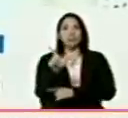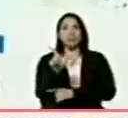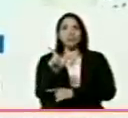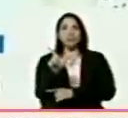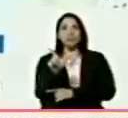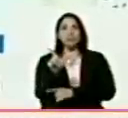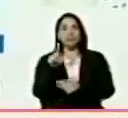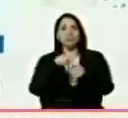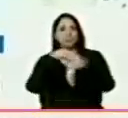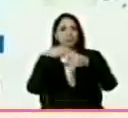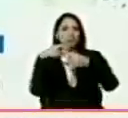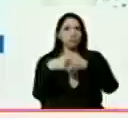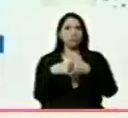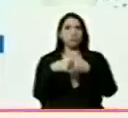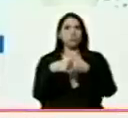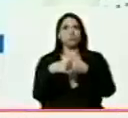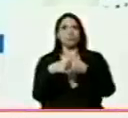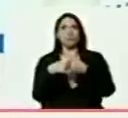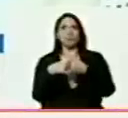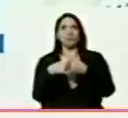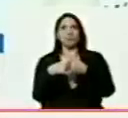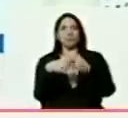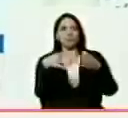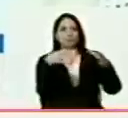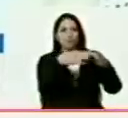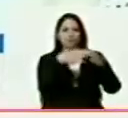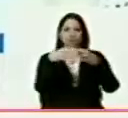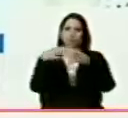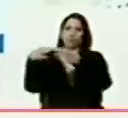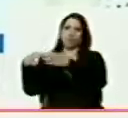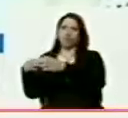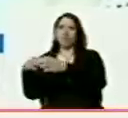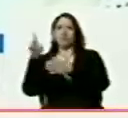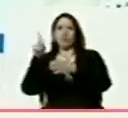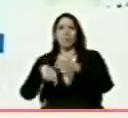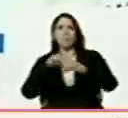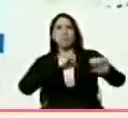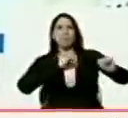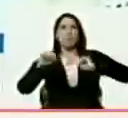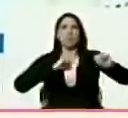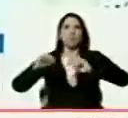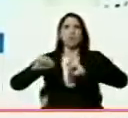gran polo patriótico, de los sectores y de los movimientos.